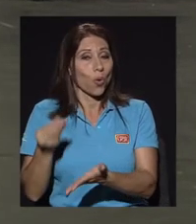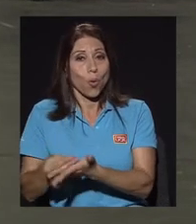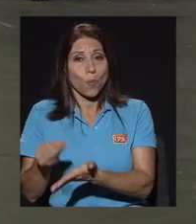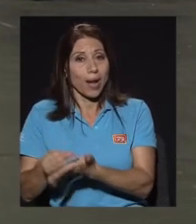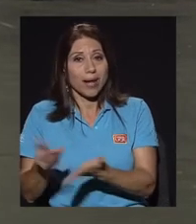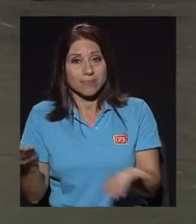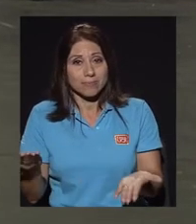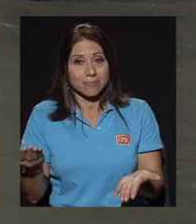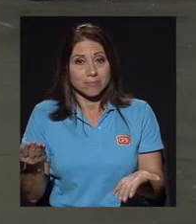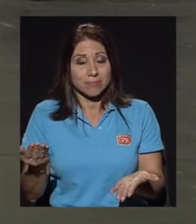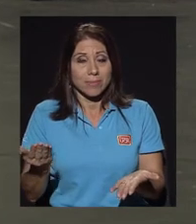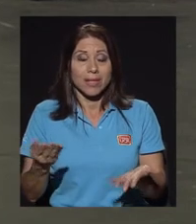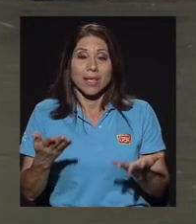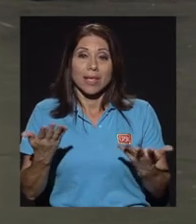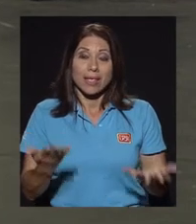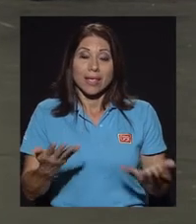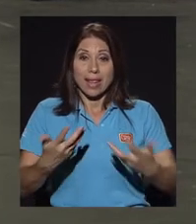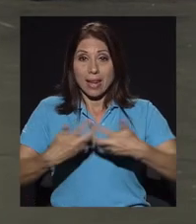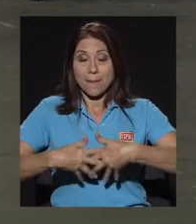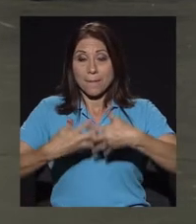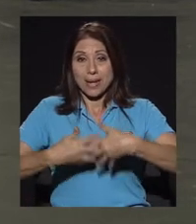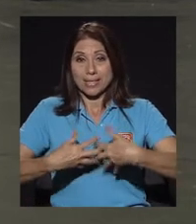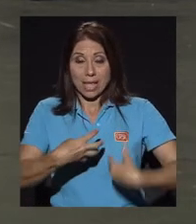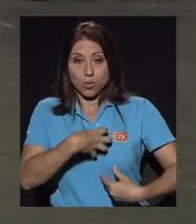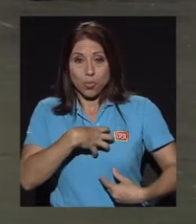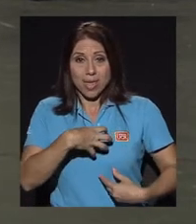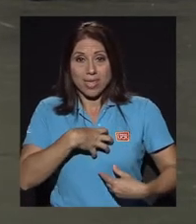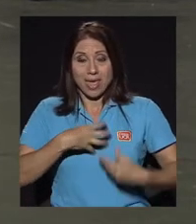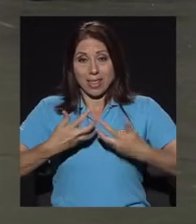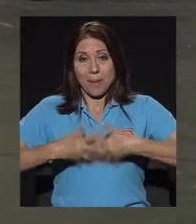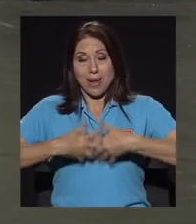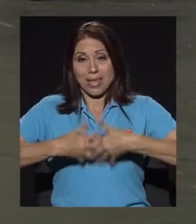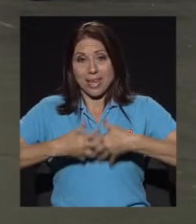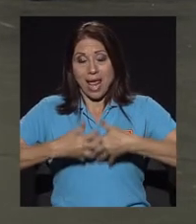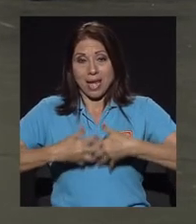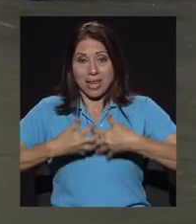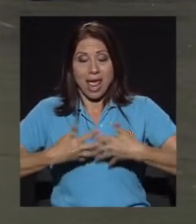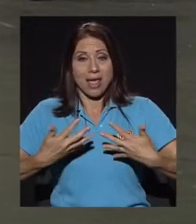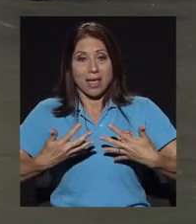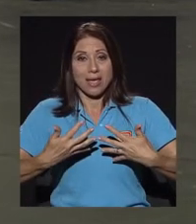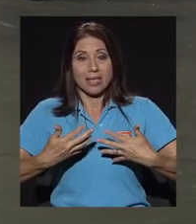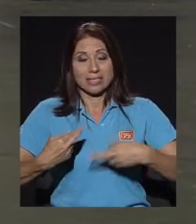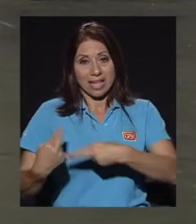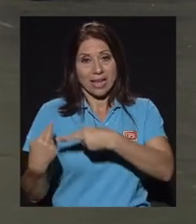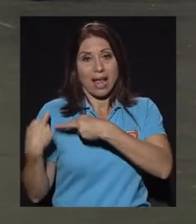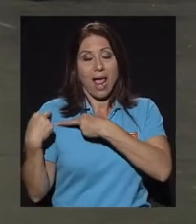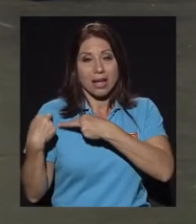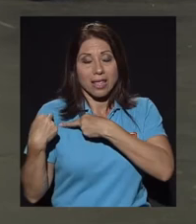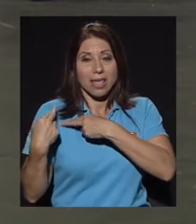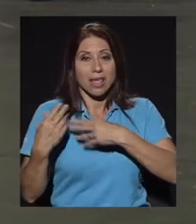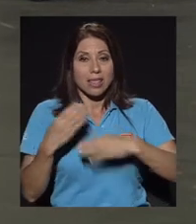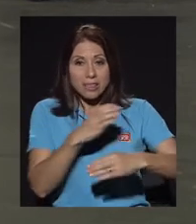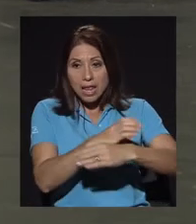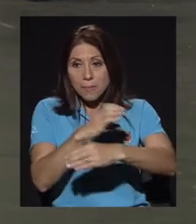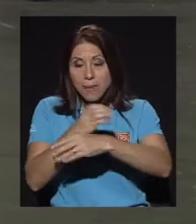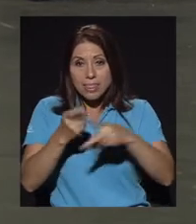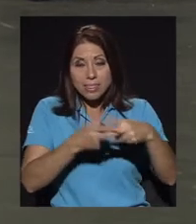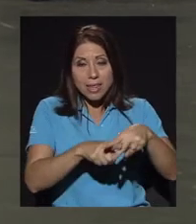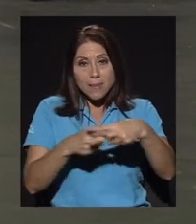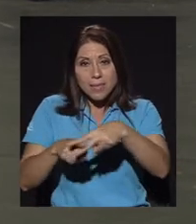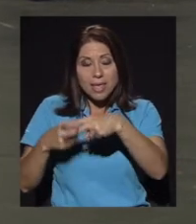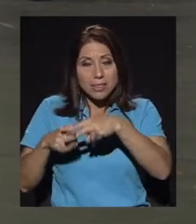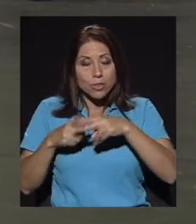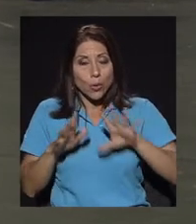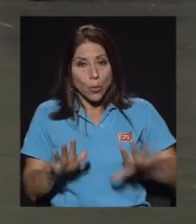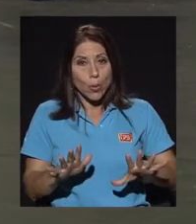comprar, que se encargue la empresa dueña de la maquinaria en el mantenimiento, hacer un leasing,